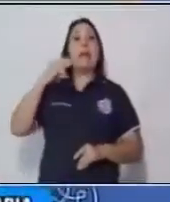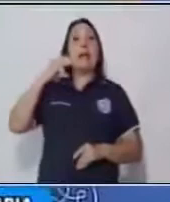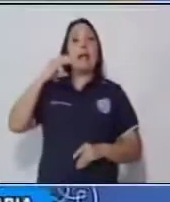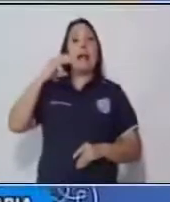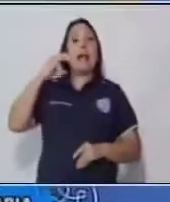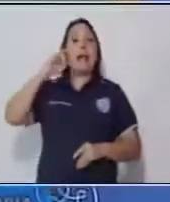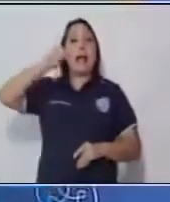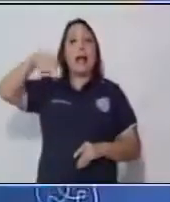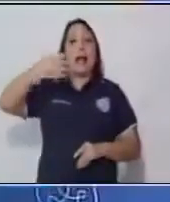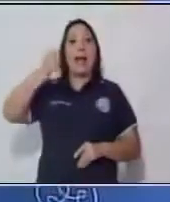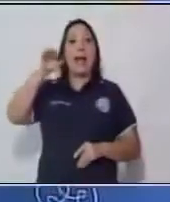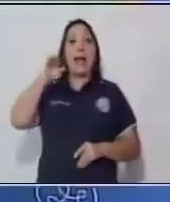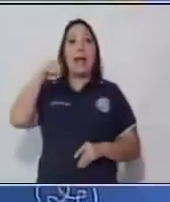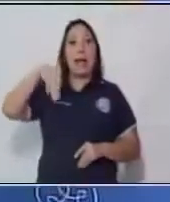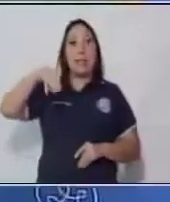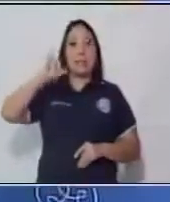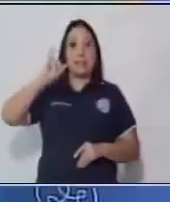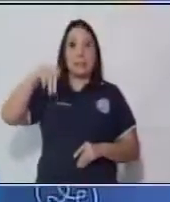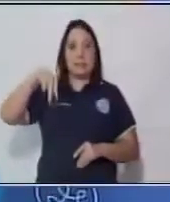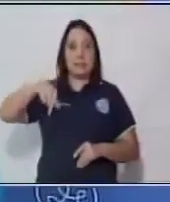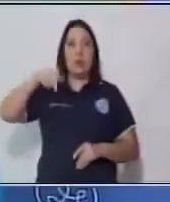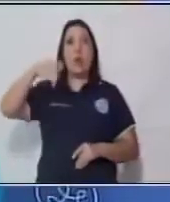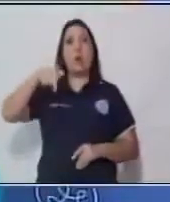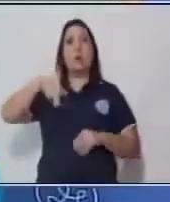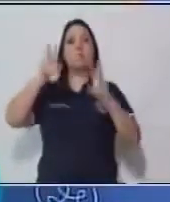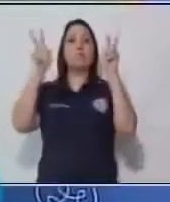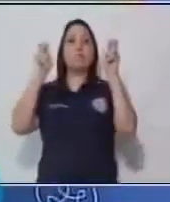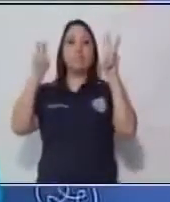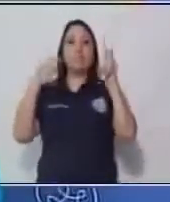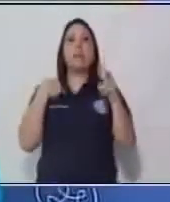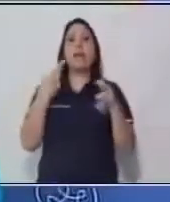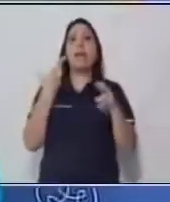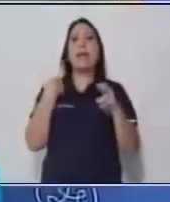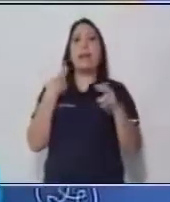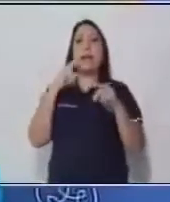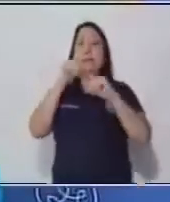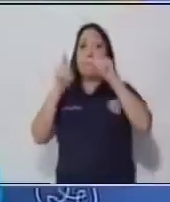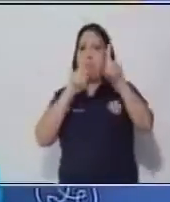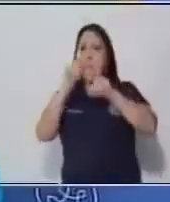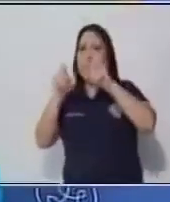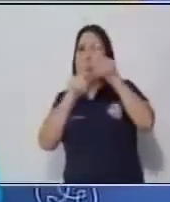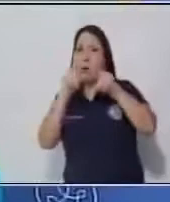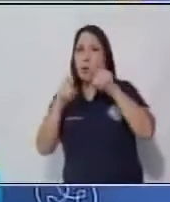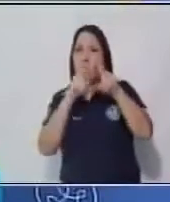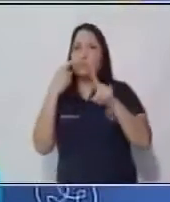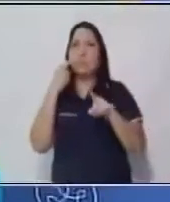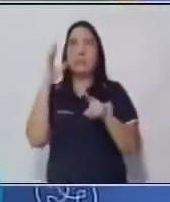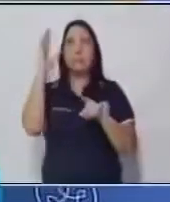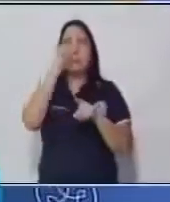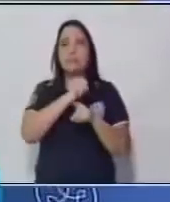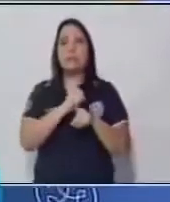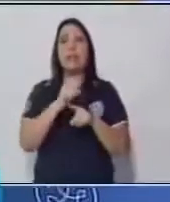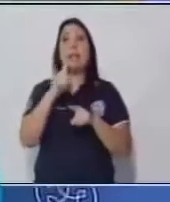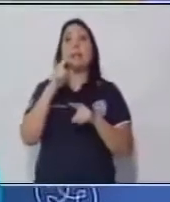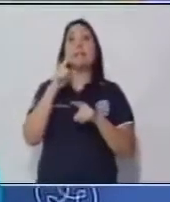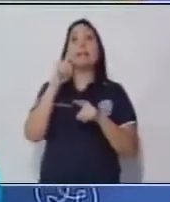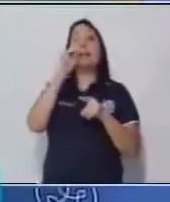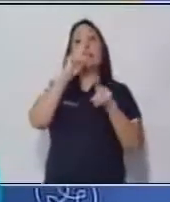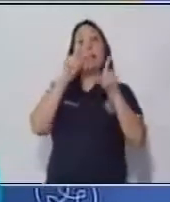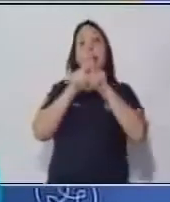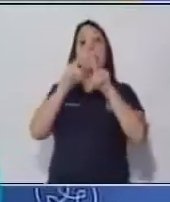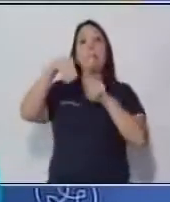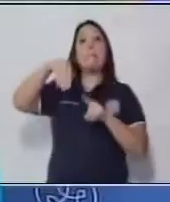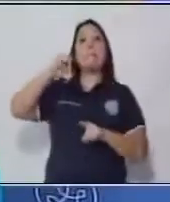esta oportunidad desarrollaré el tema de adivinanzas y memogramas del área de comunicación y lenguaje de cuarto